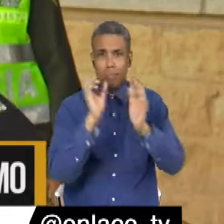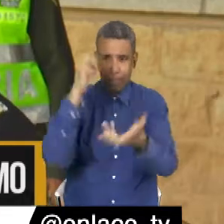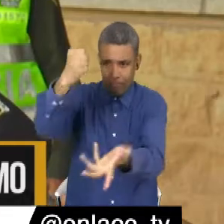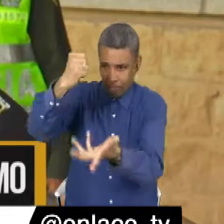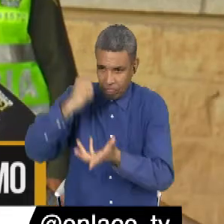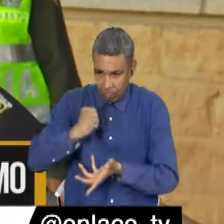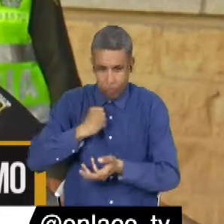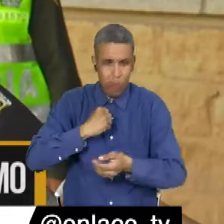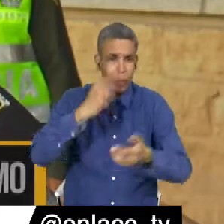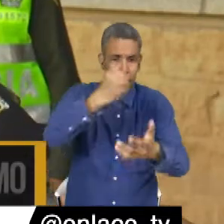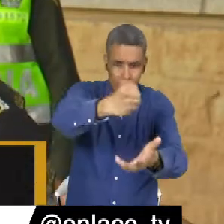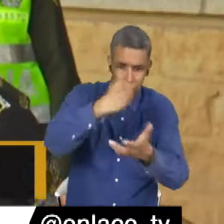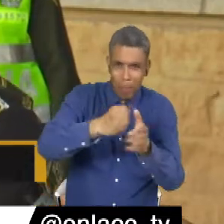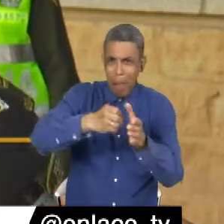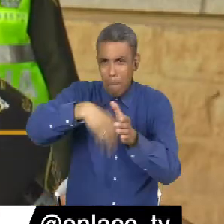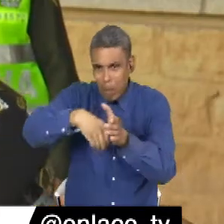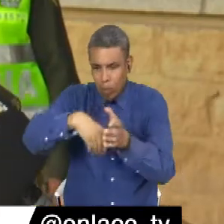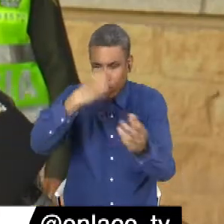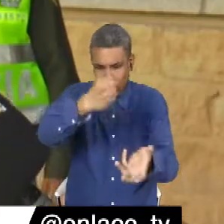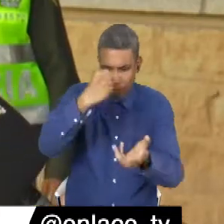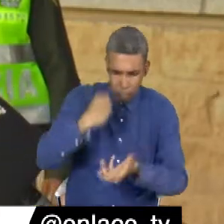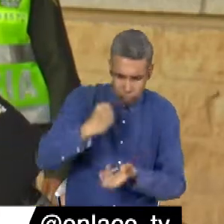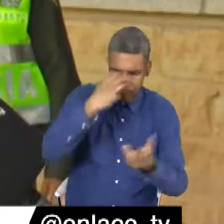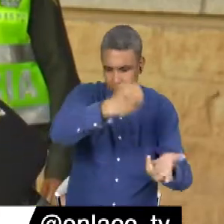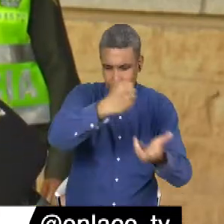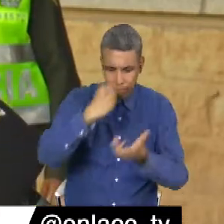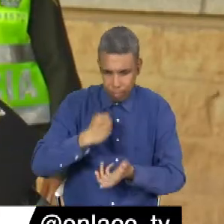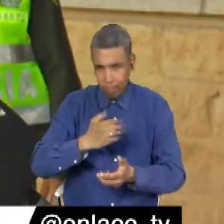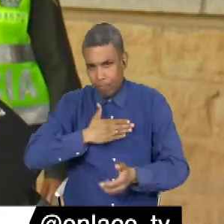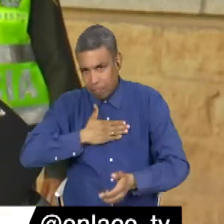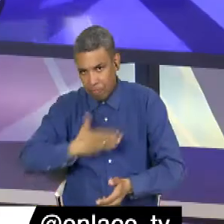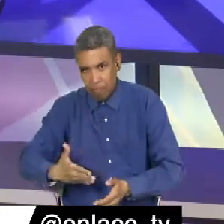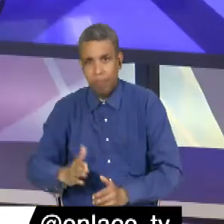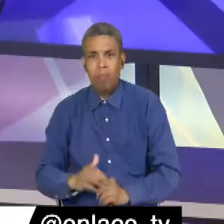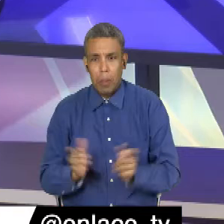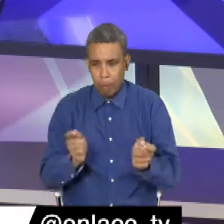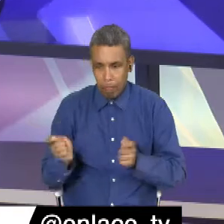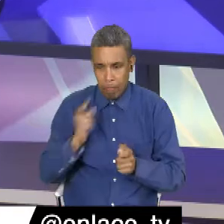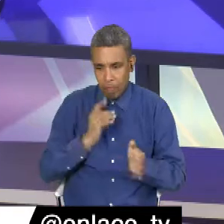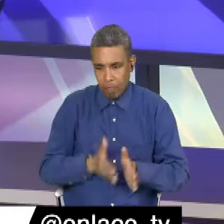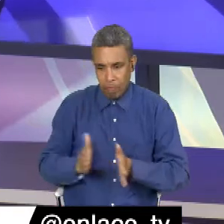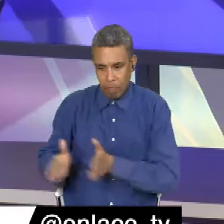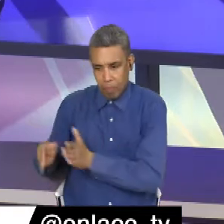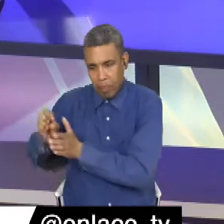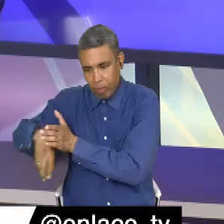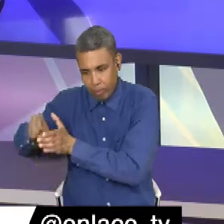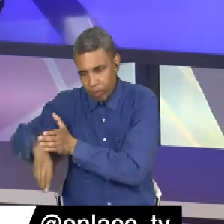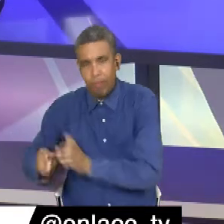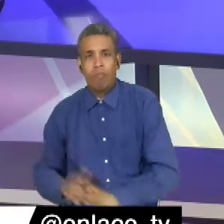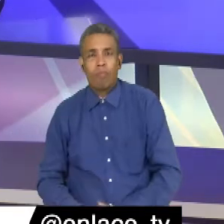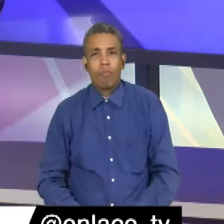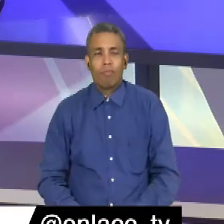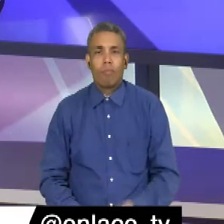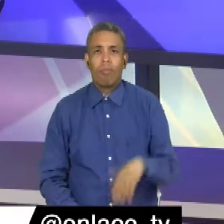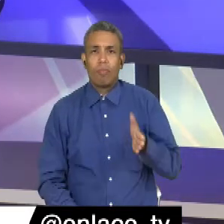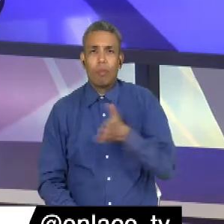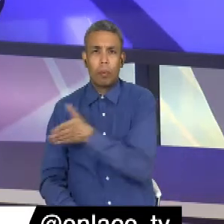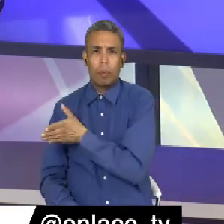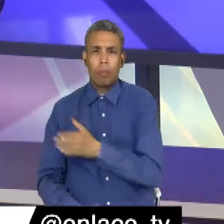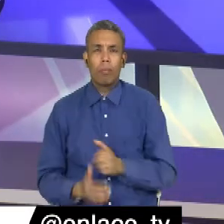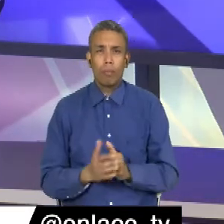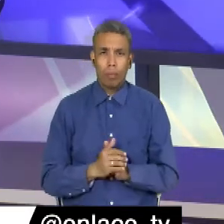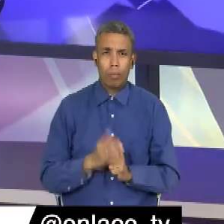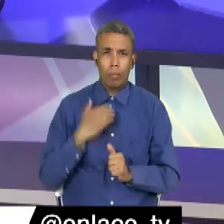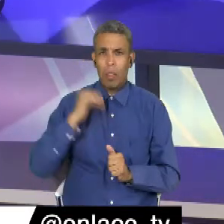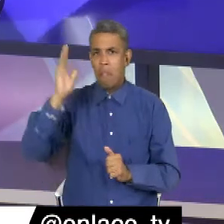los diferentes elementos para darle la disposición final adecuada. Las víctimas del Ejército Nacional y